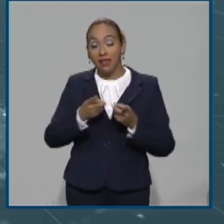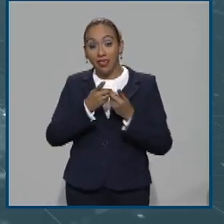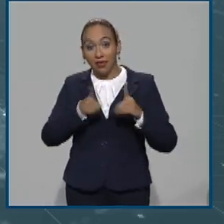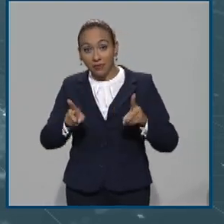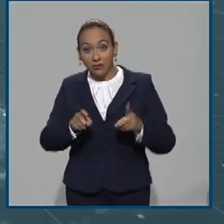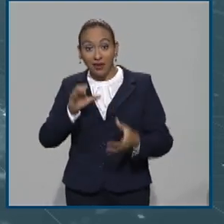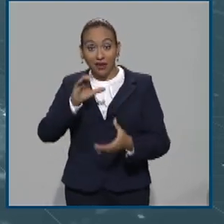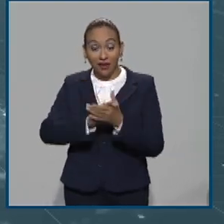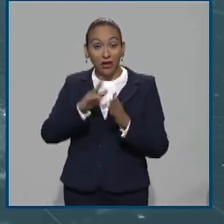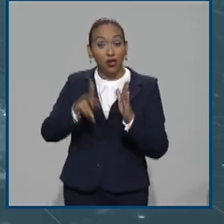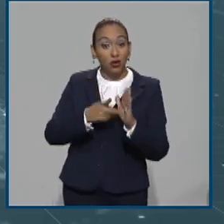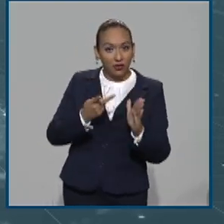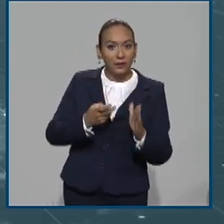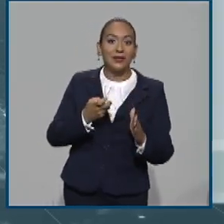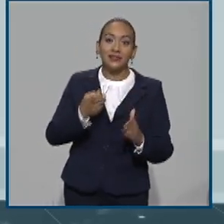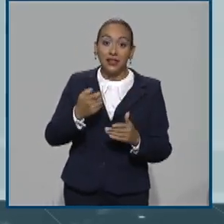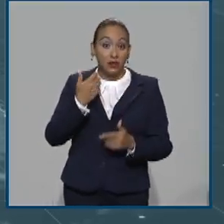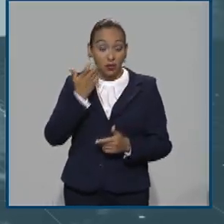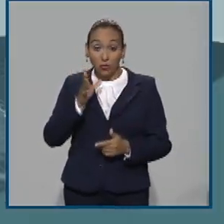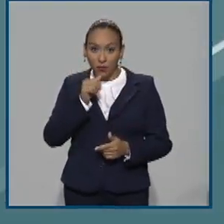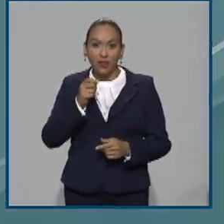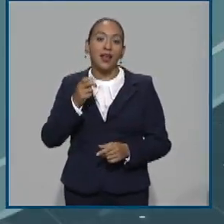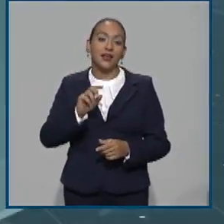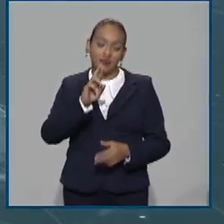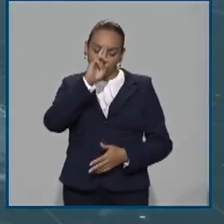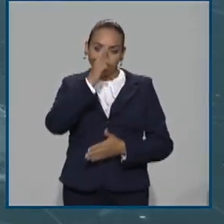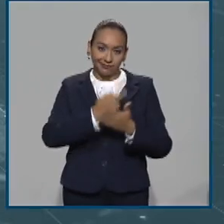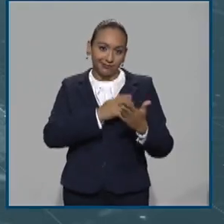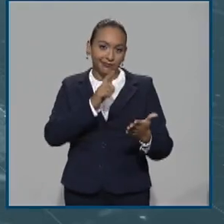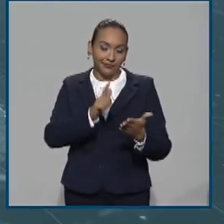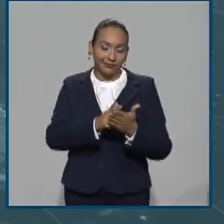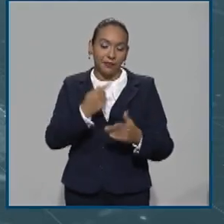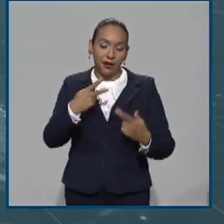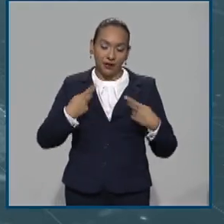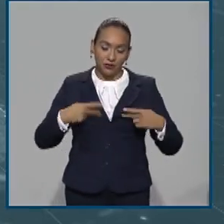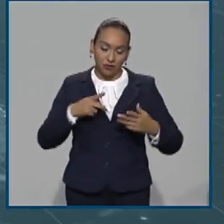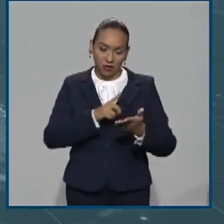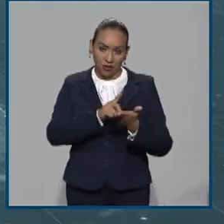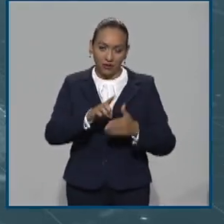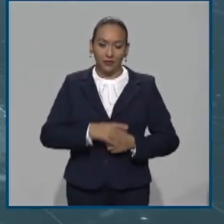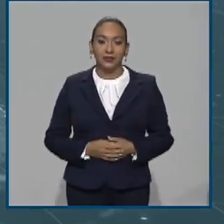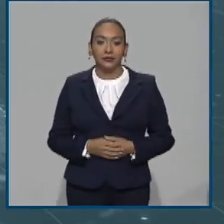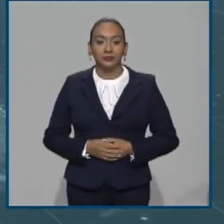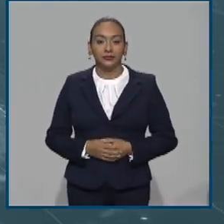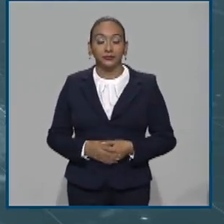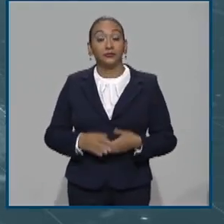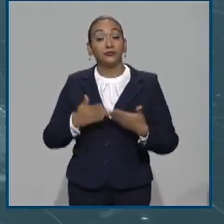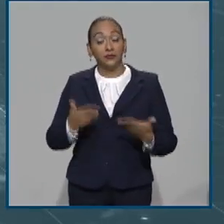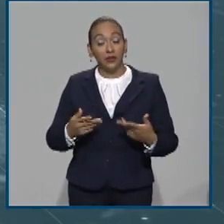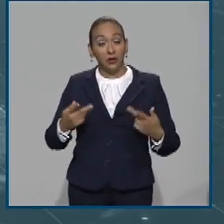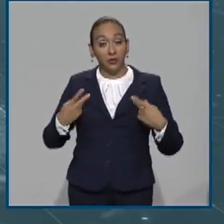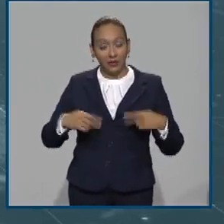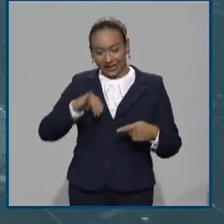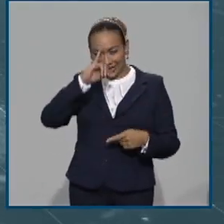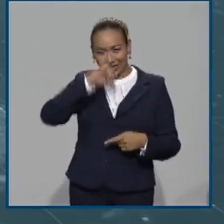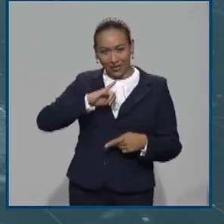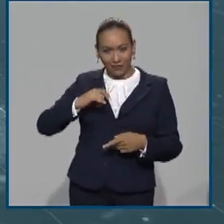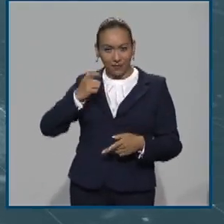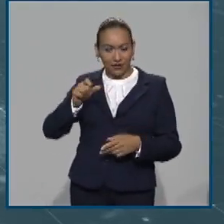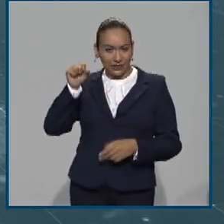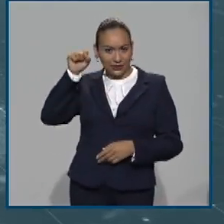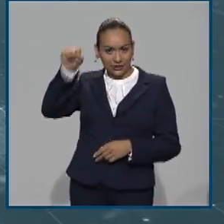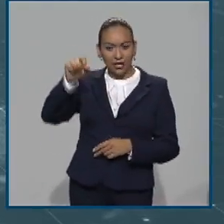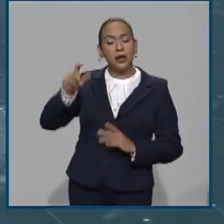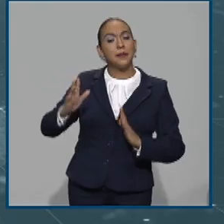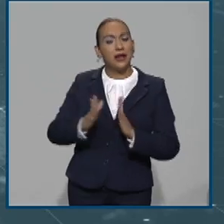en matrimonio, determinó la Suprema Corte. No viola la libertad sindical que la parte patronal participe